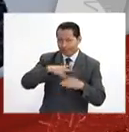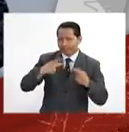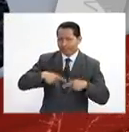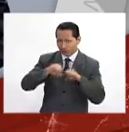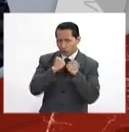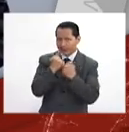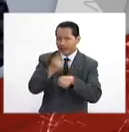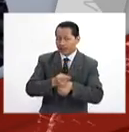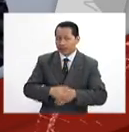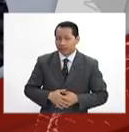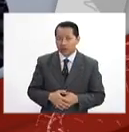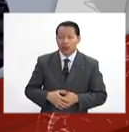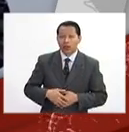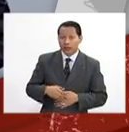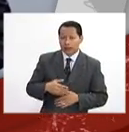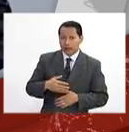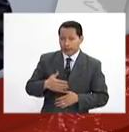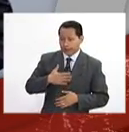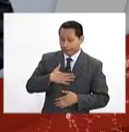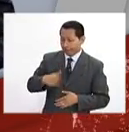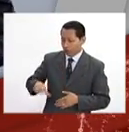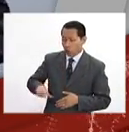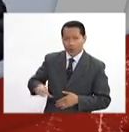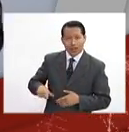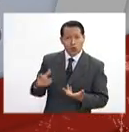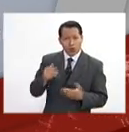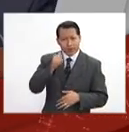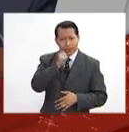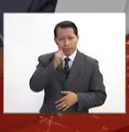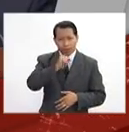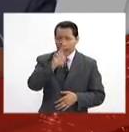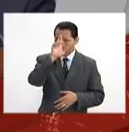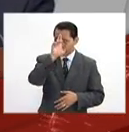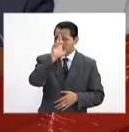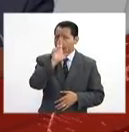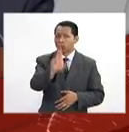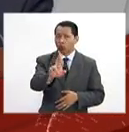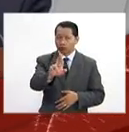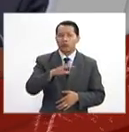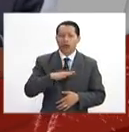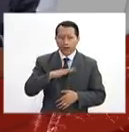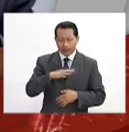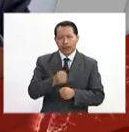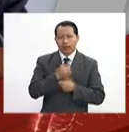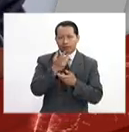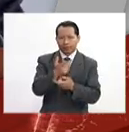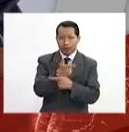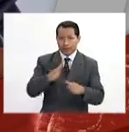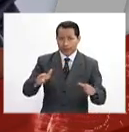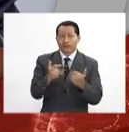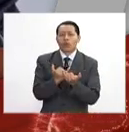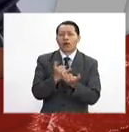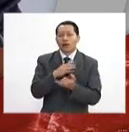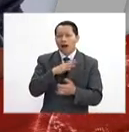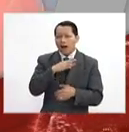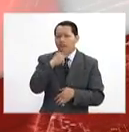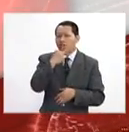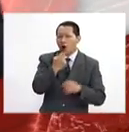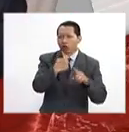gobierno es y seguirá siendo respetuoso de la libertad de expresión y de la pluralidad de